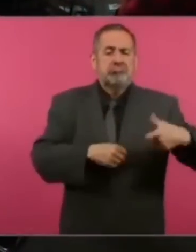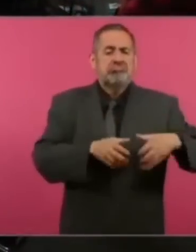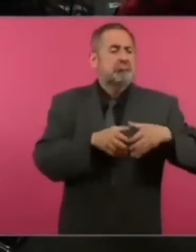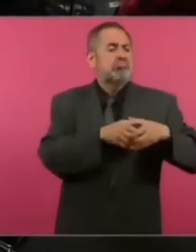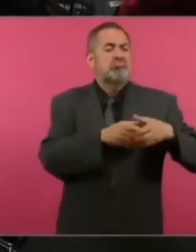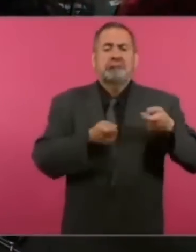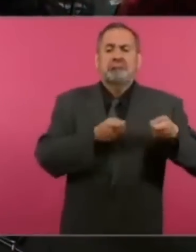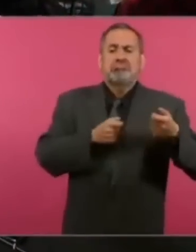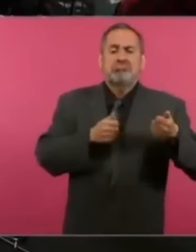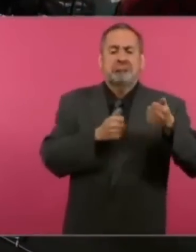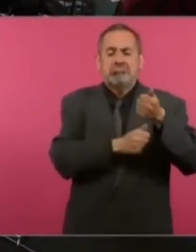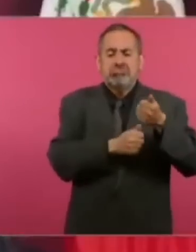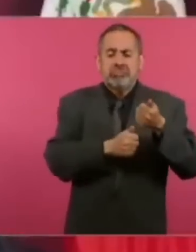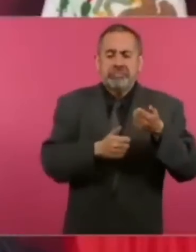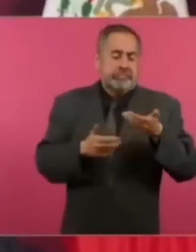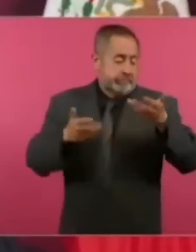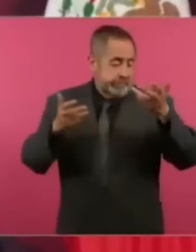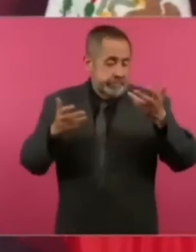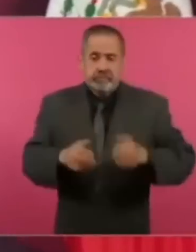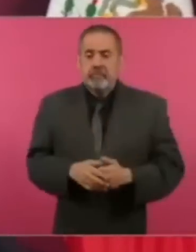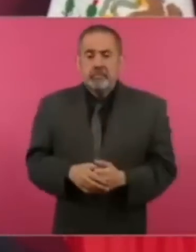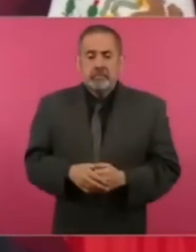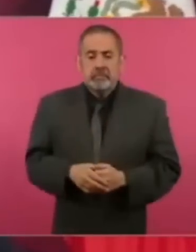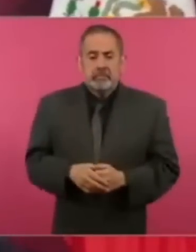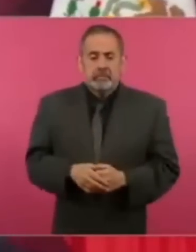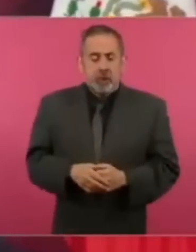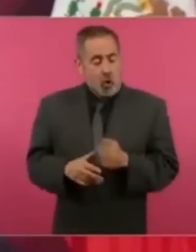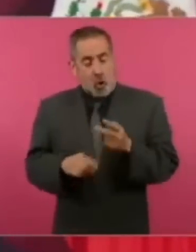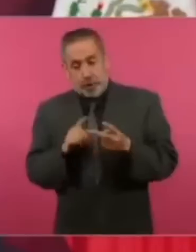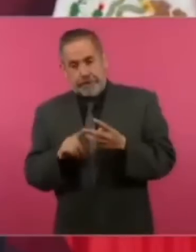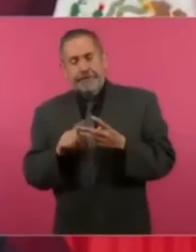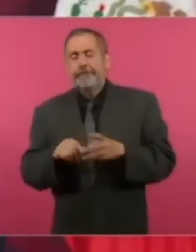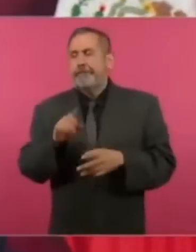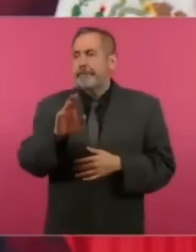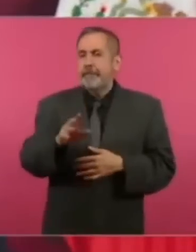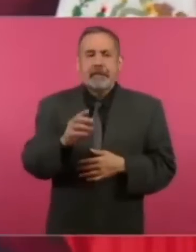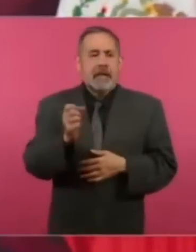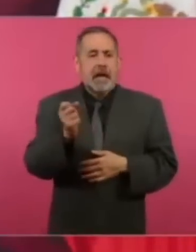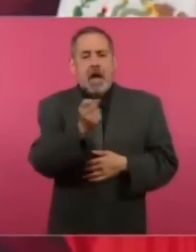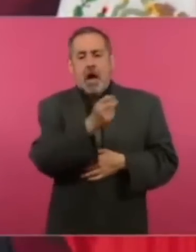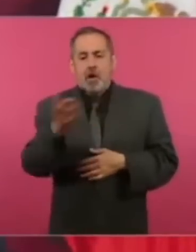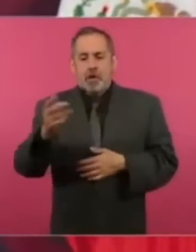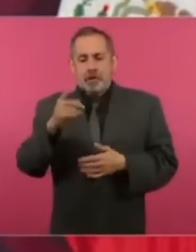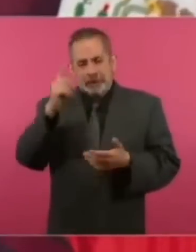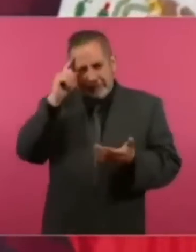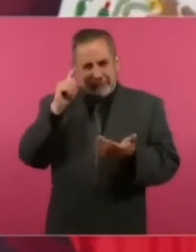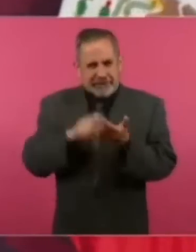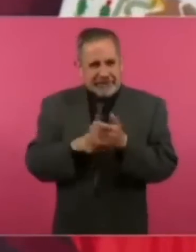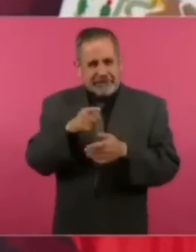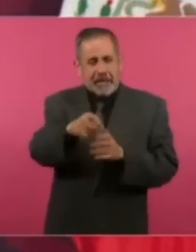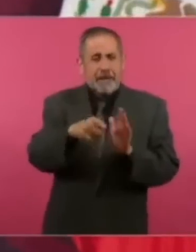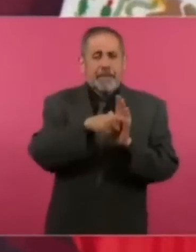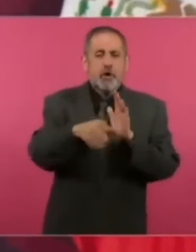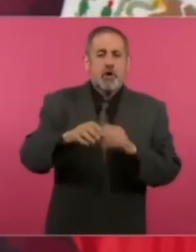Y lo otro es también creer que el Clarín